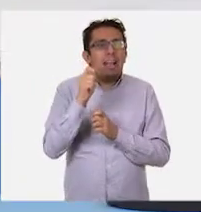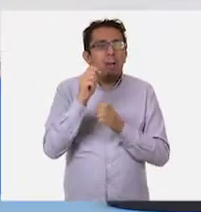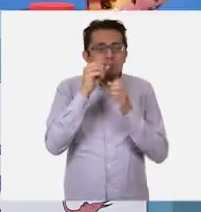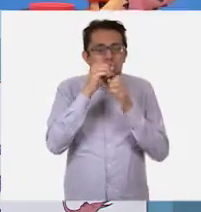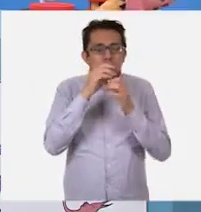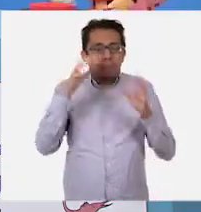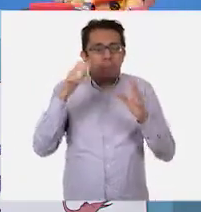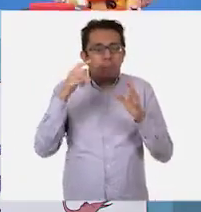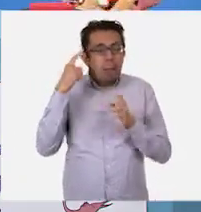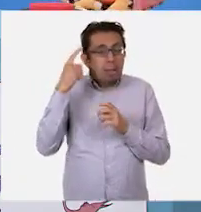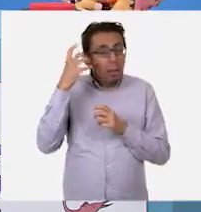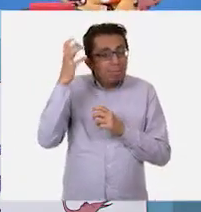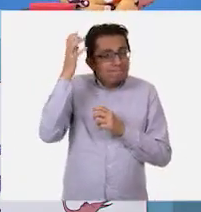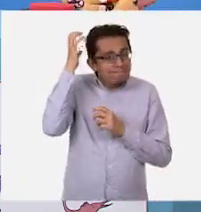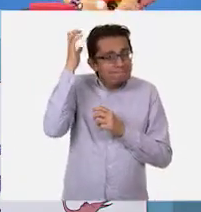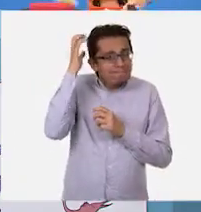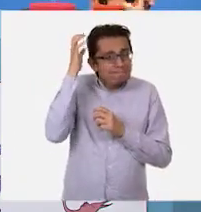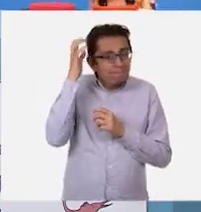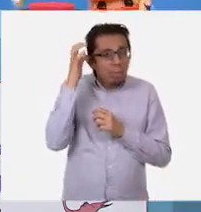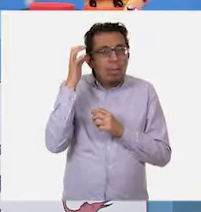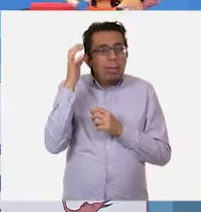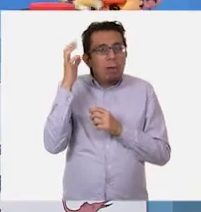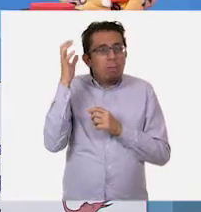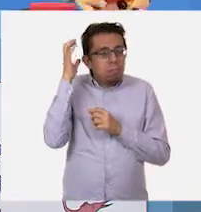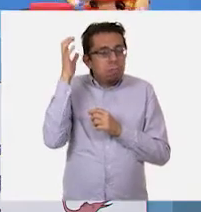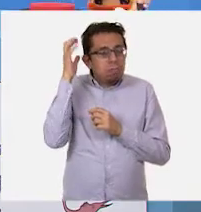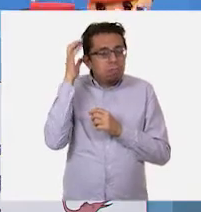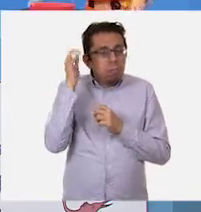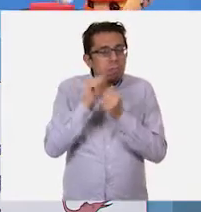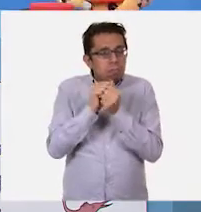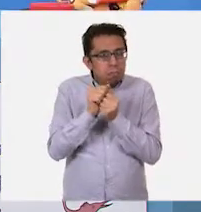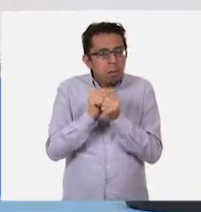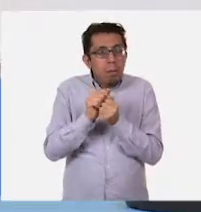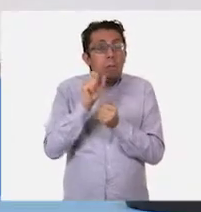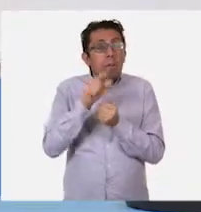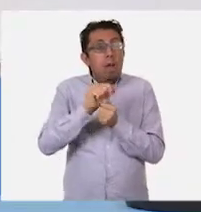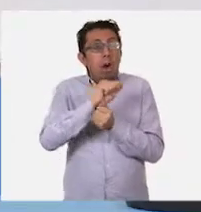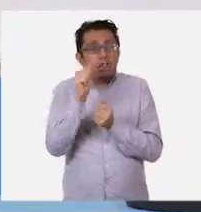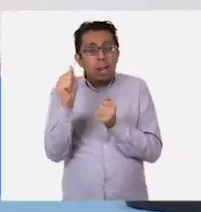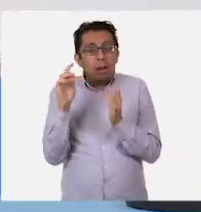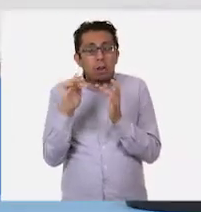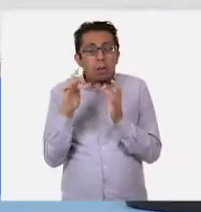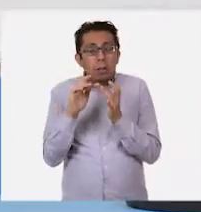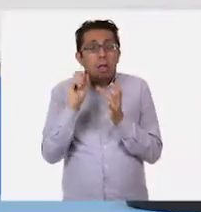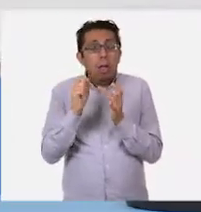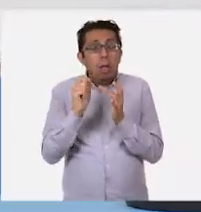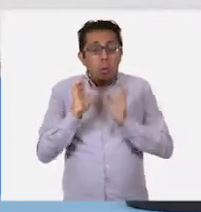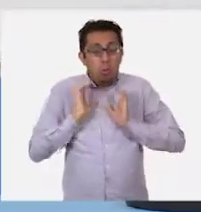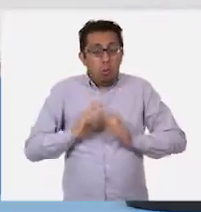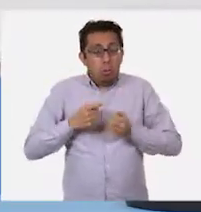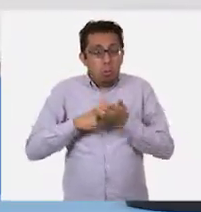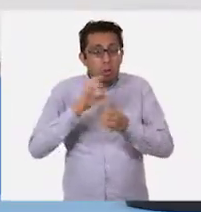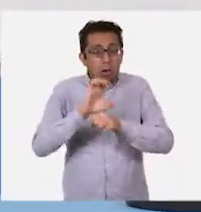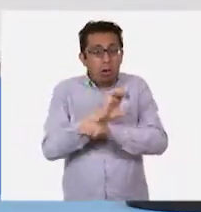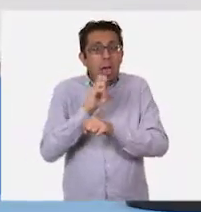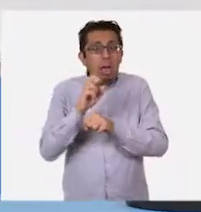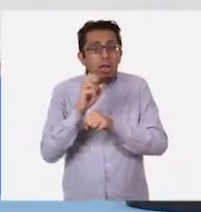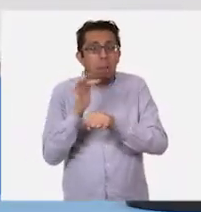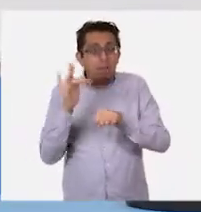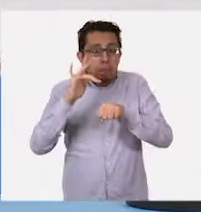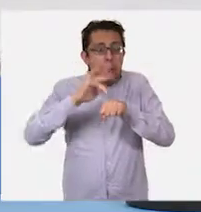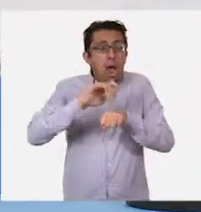cabello, mientras que la de contacto es cuando un cuerpo electrizado toca a otro y